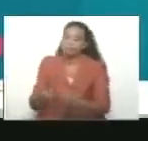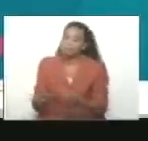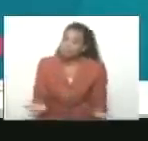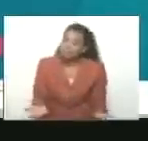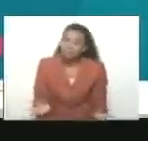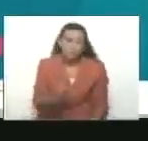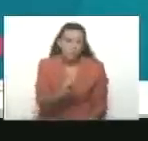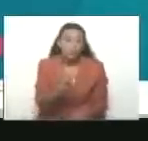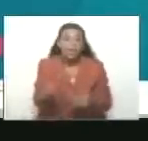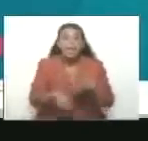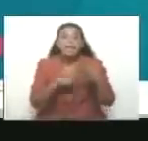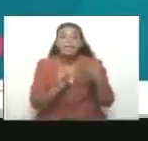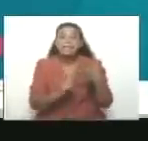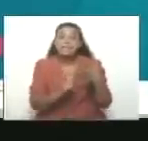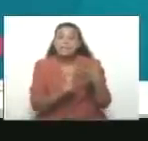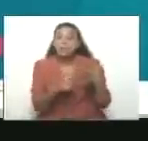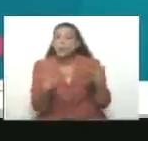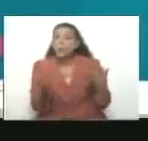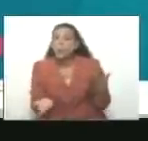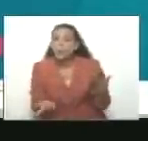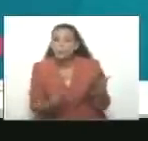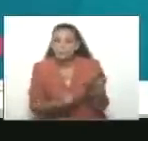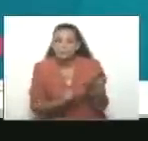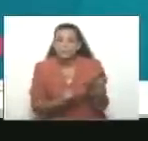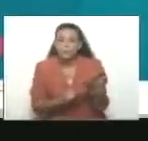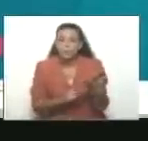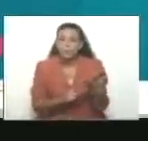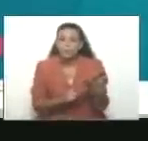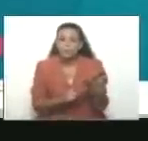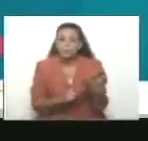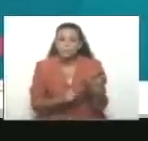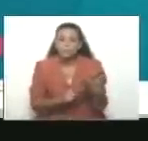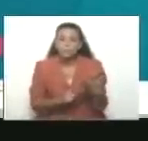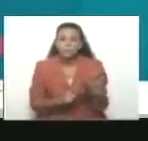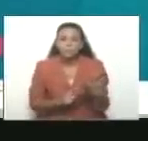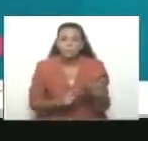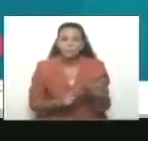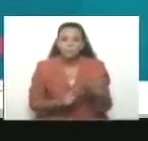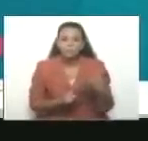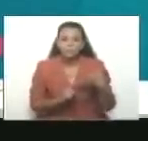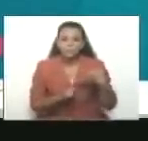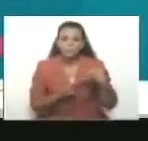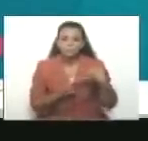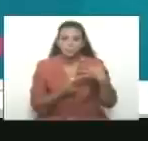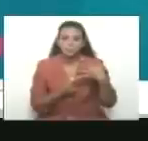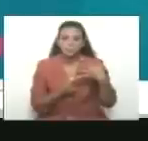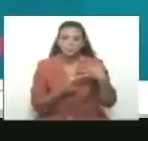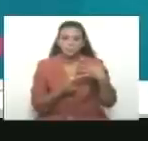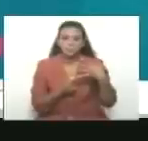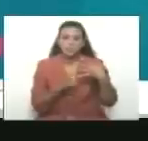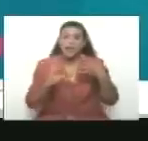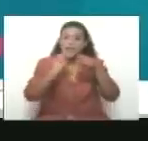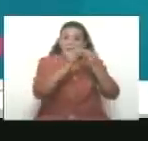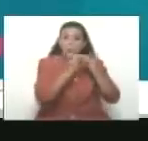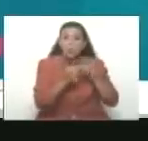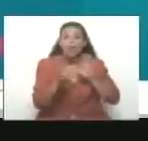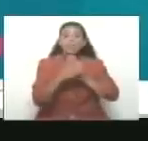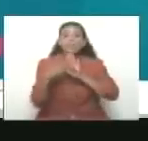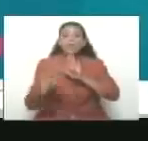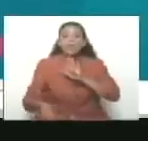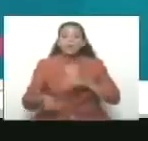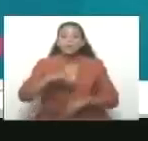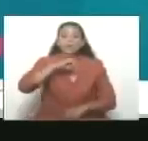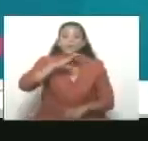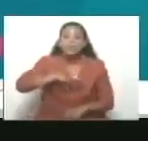y el quinto consenso que agregué quinto consenso la recuperación de los Derechos